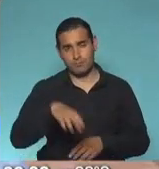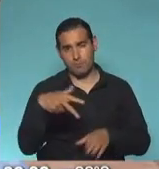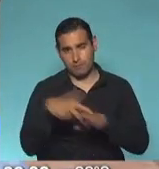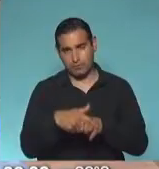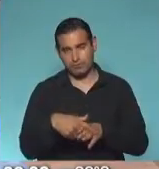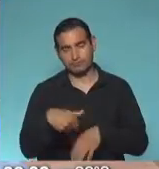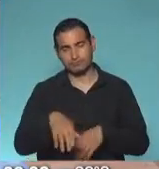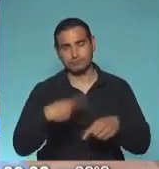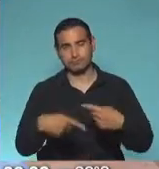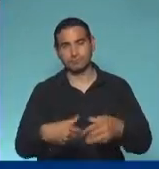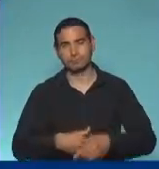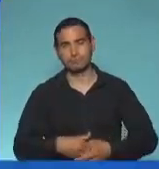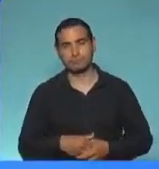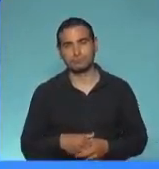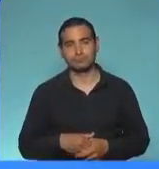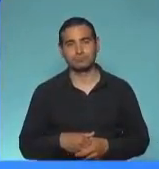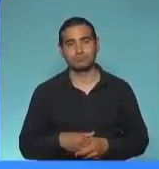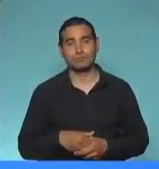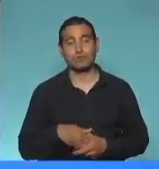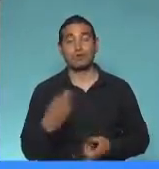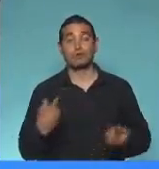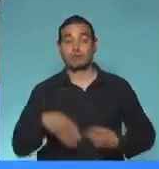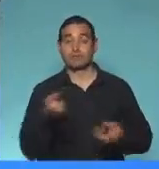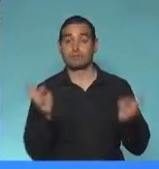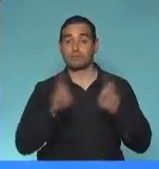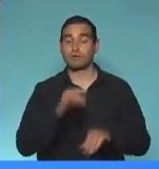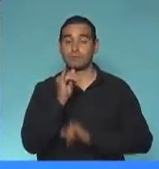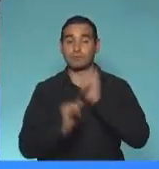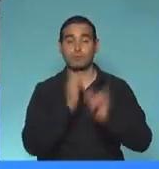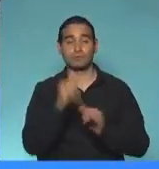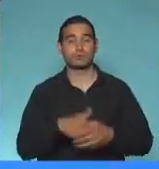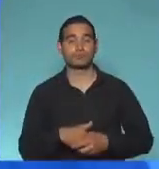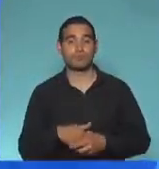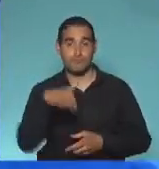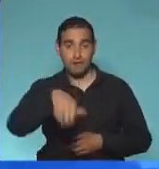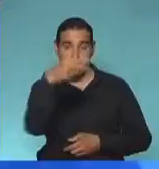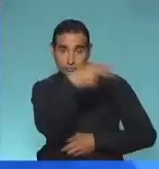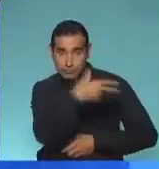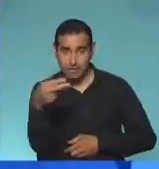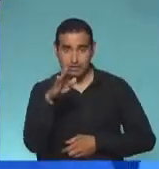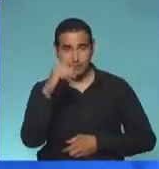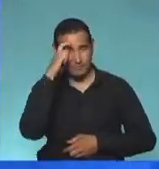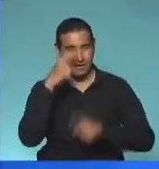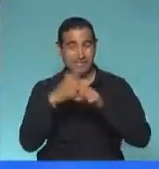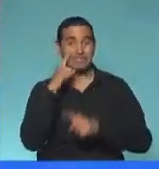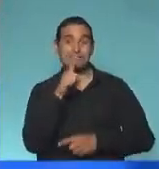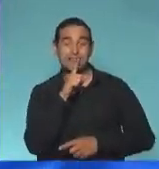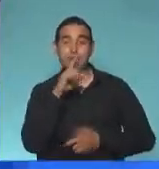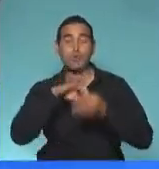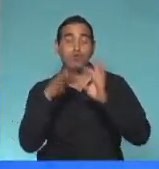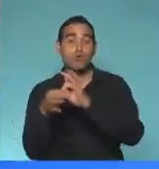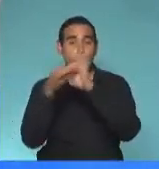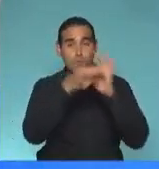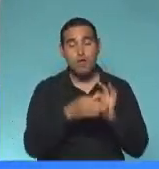después seguimos. Cuando regresemos, a 2 semanas del Brexit, la Unión Europea y el